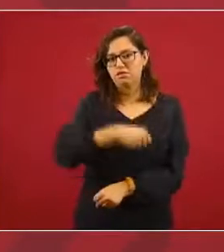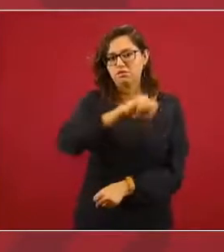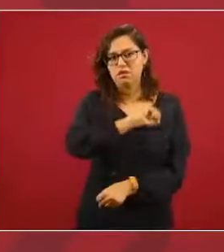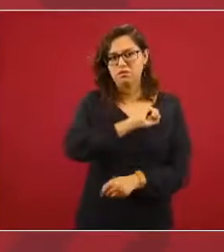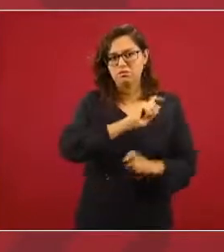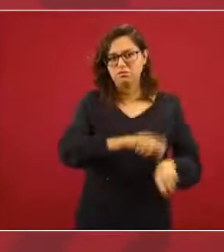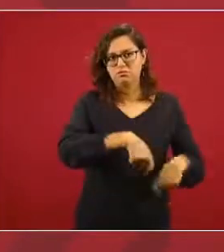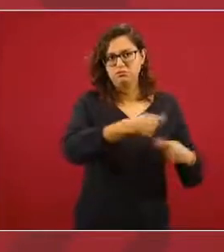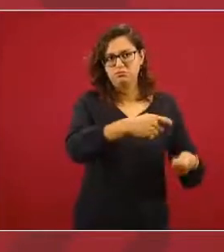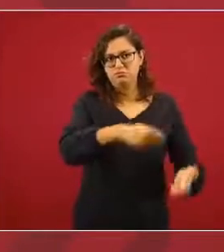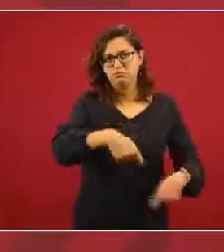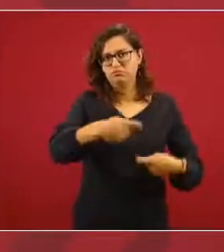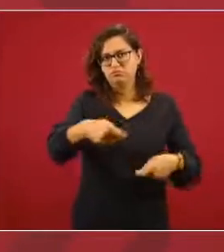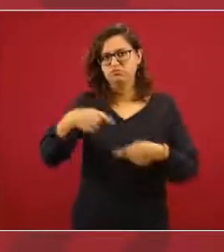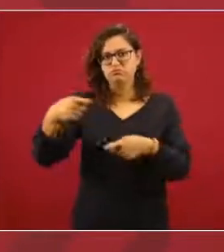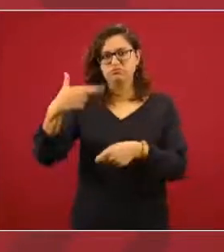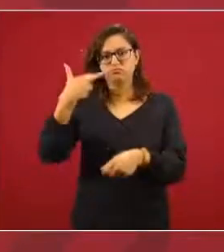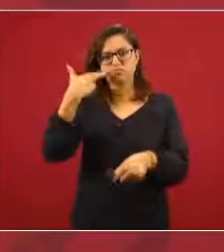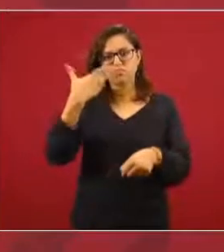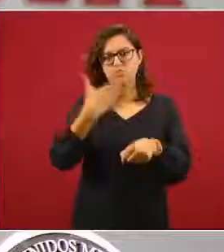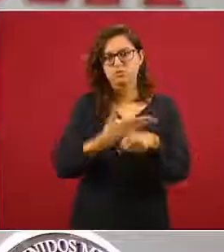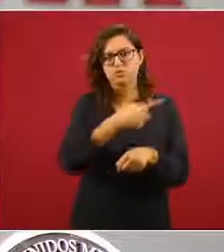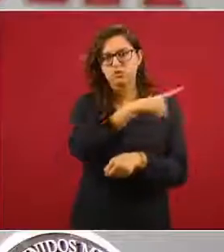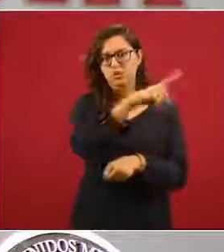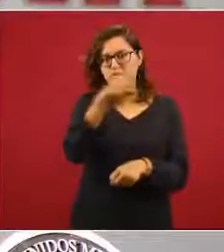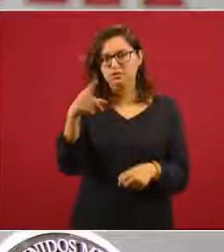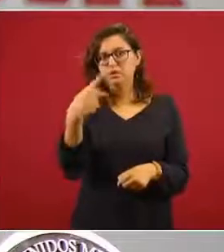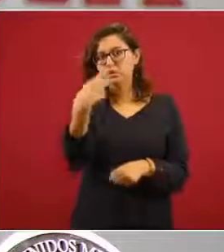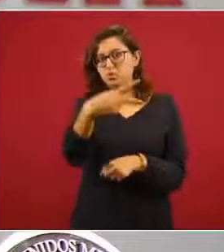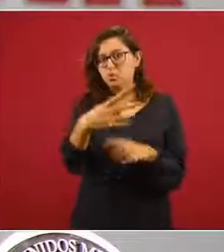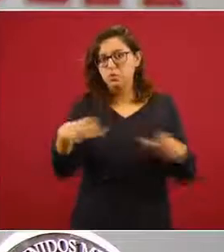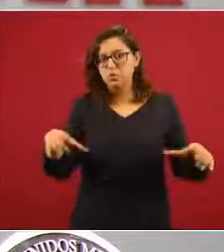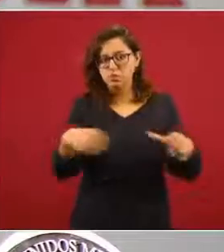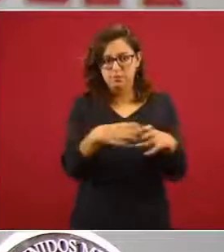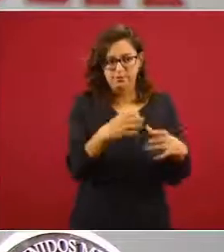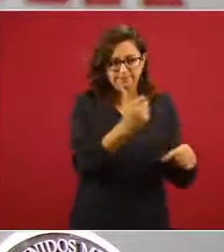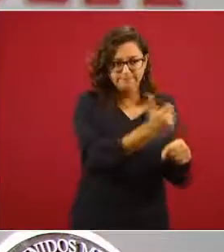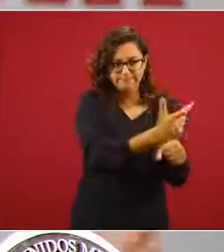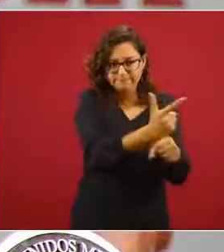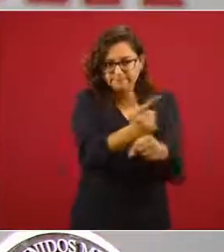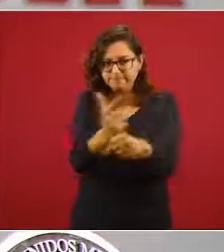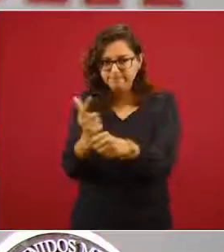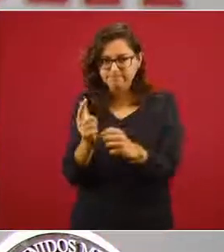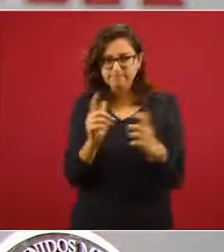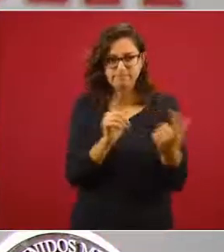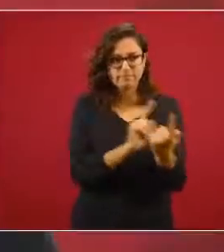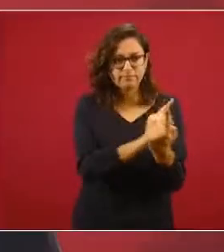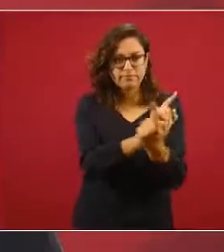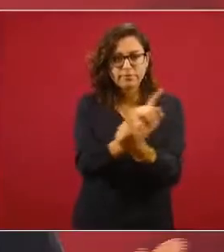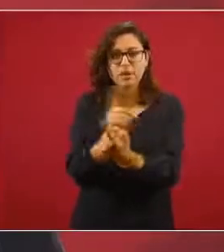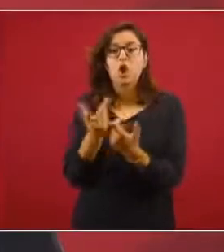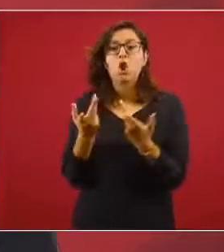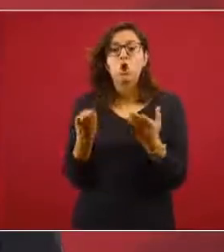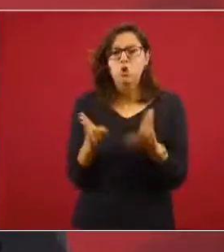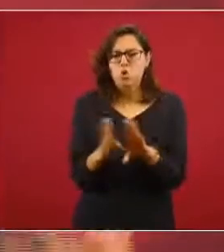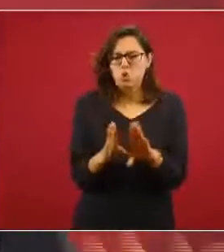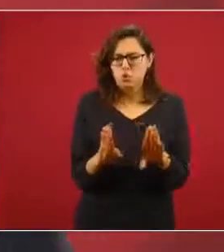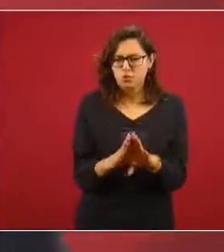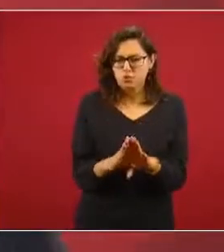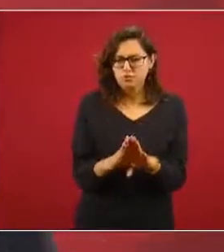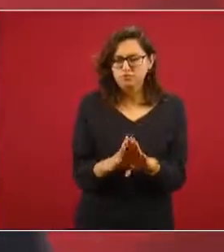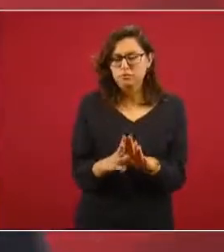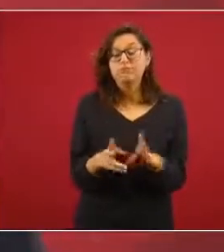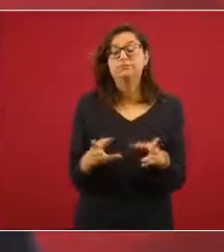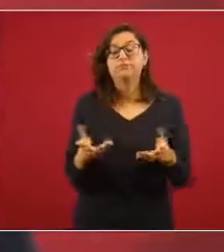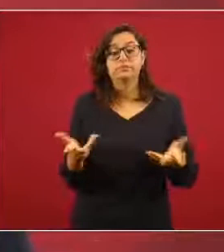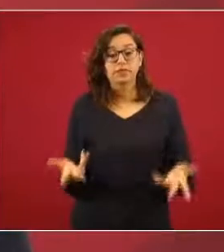operativa de las brigadas comunitarias que hacen esta intervención. ¿Cómo lo han hecho? En algunos casos con